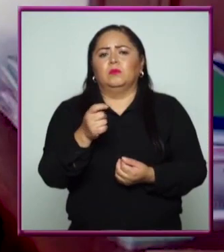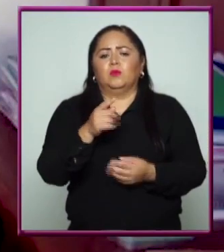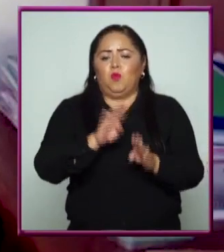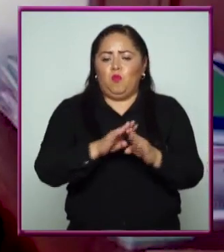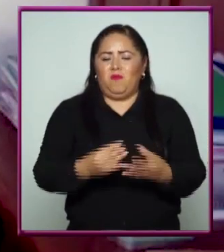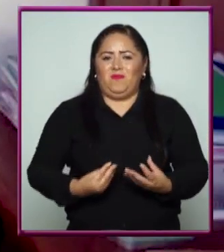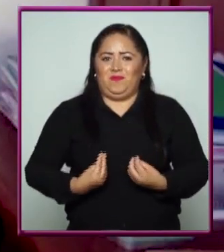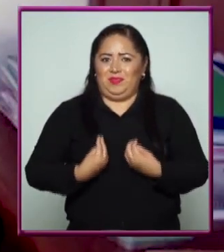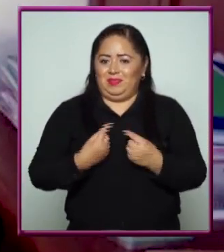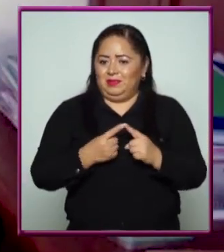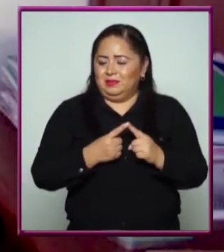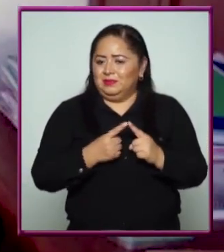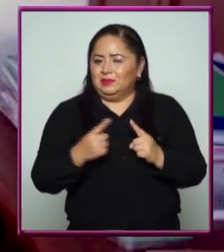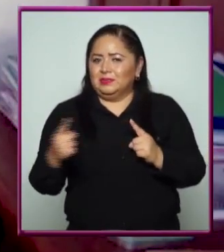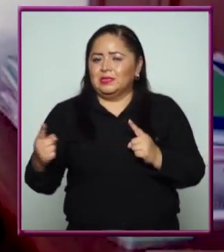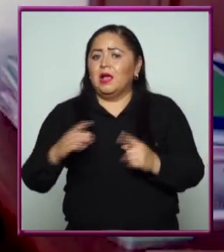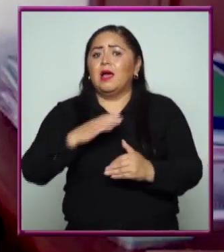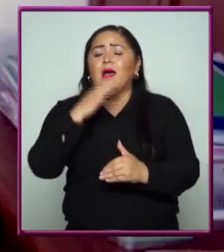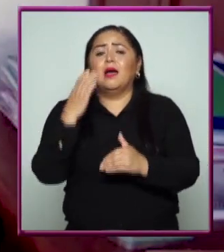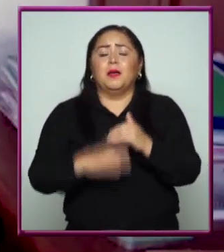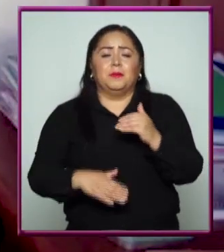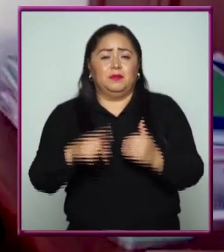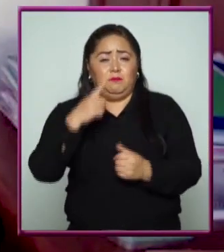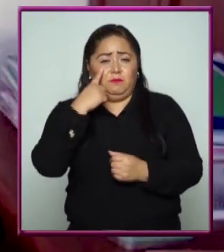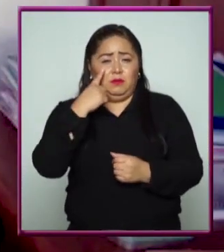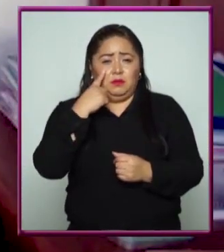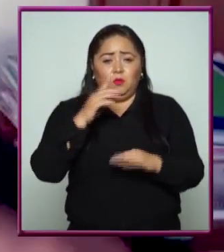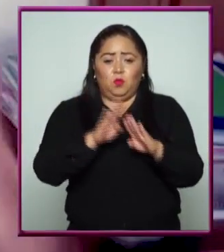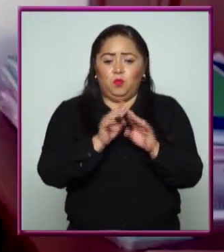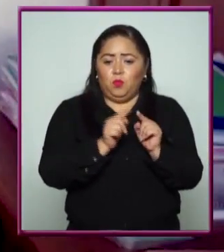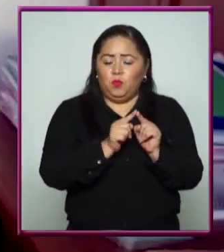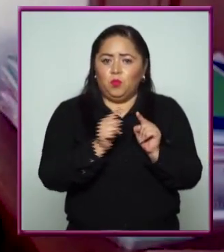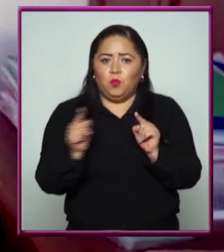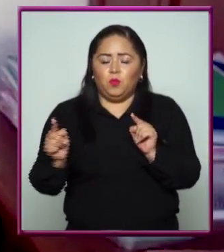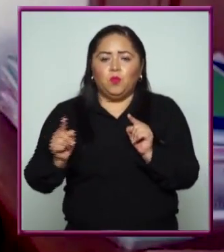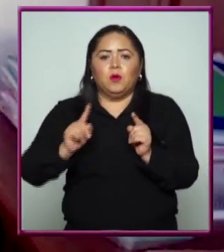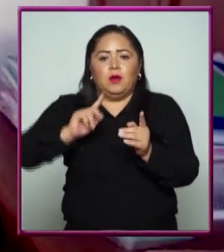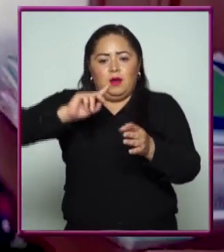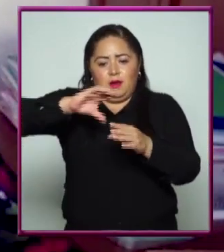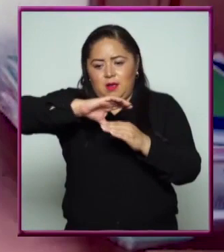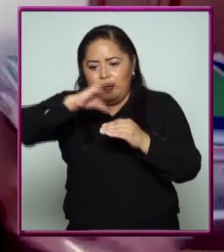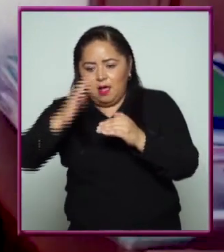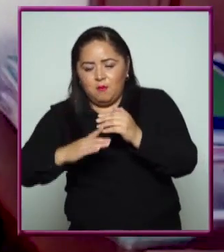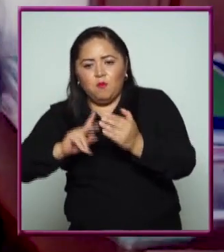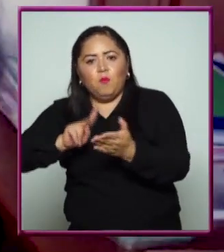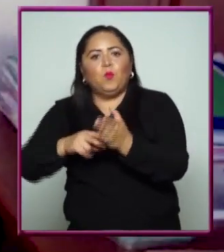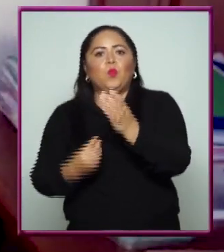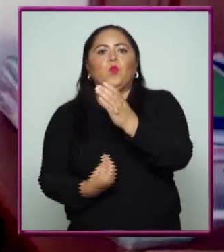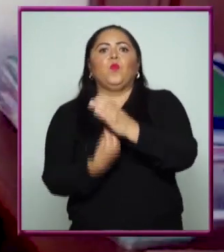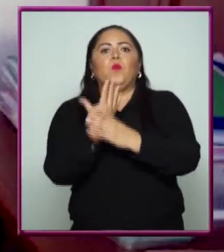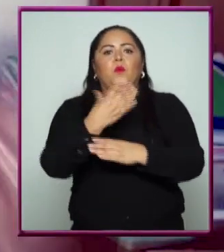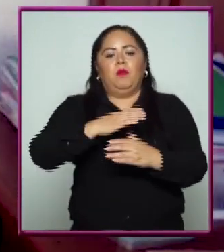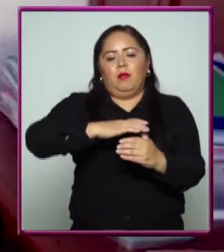cuya vida concluye, fíjense, en un evento nuevamente violento, o sea, se